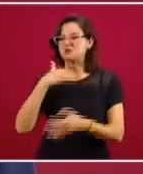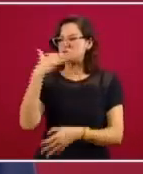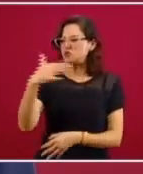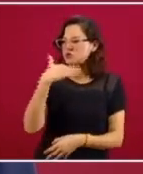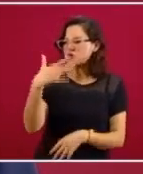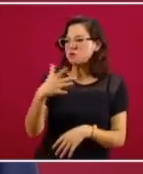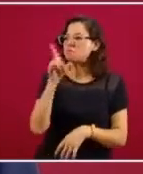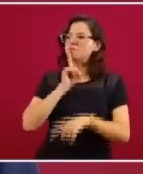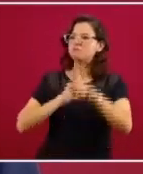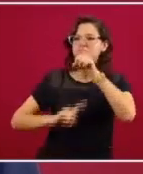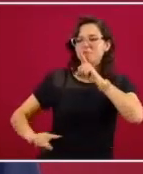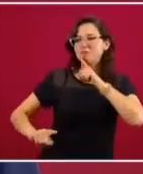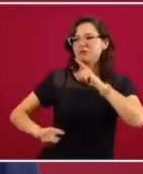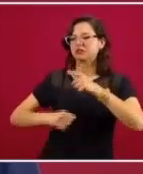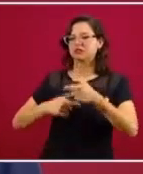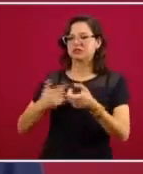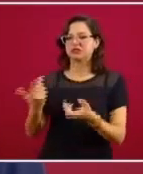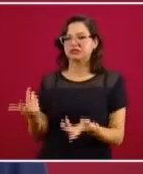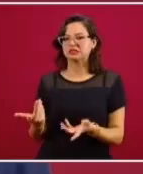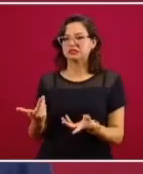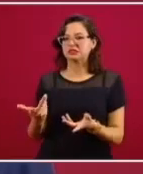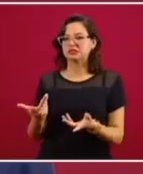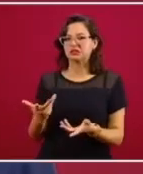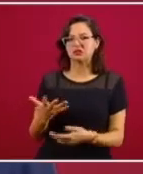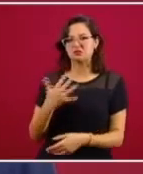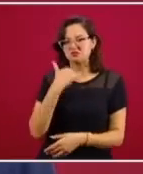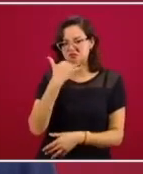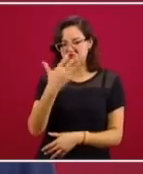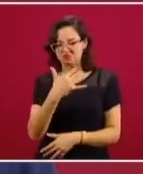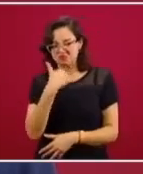sucia, a la guerra sucia.